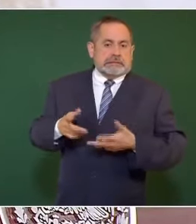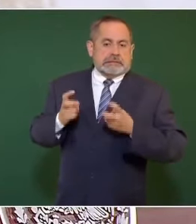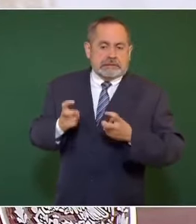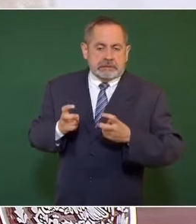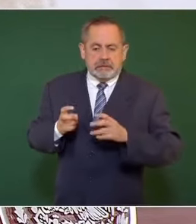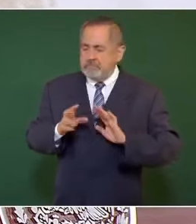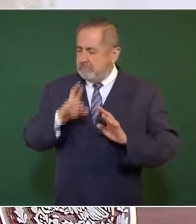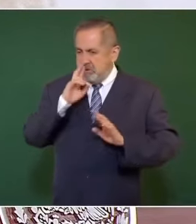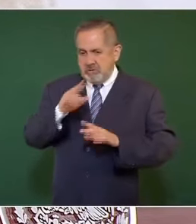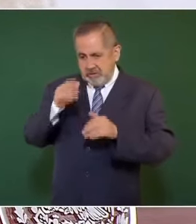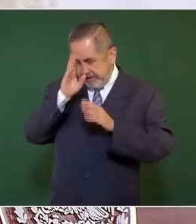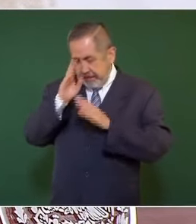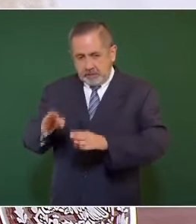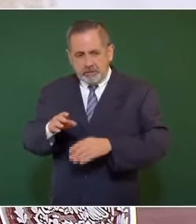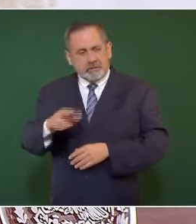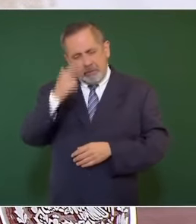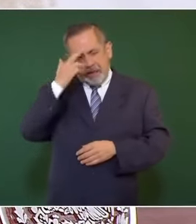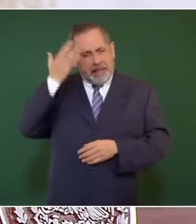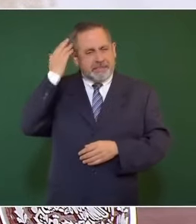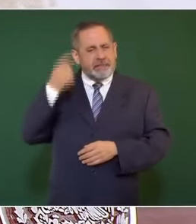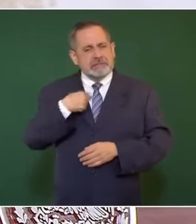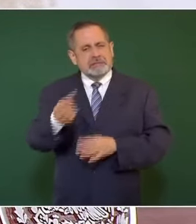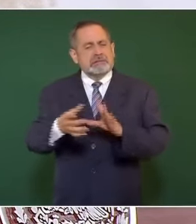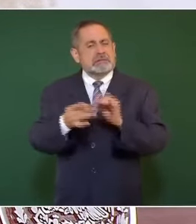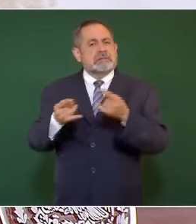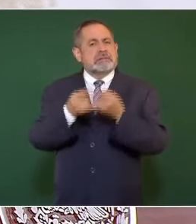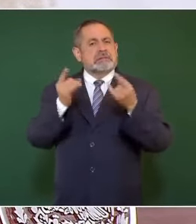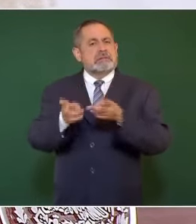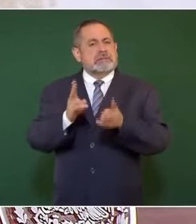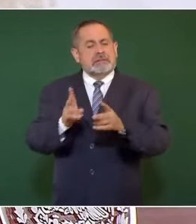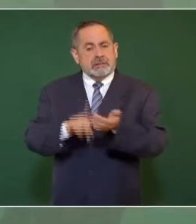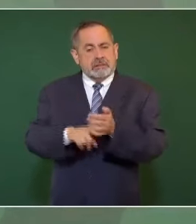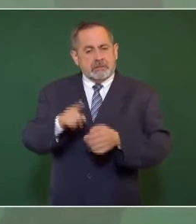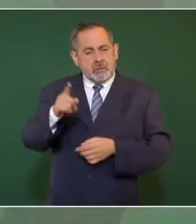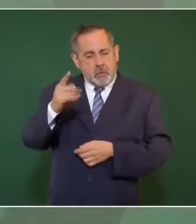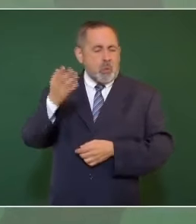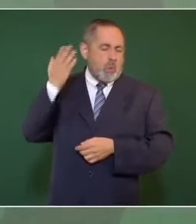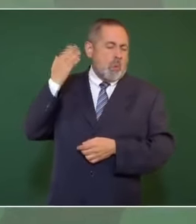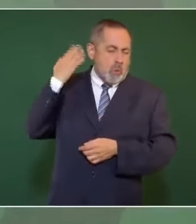Sí, les platicaba yo de una anécdota